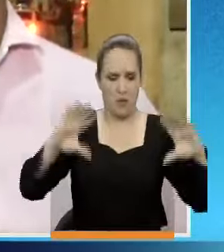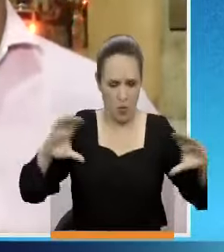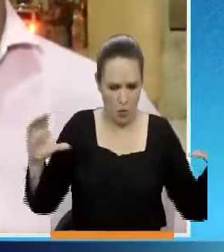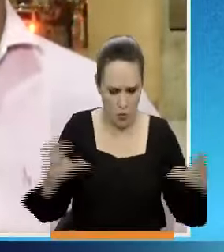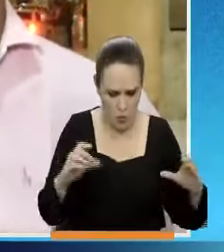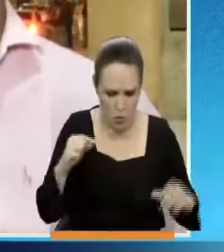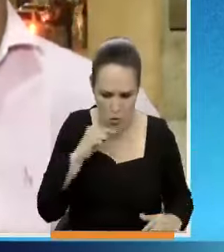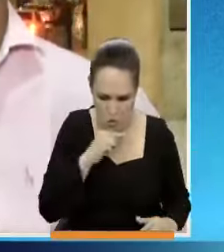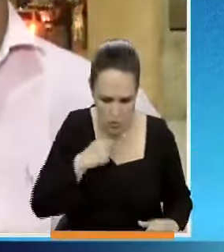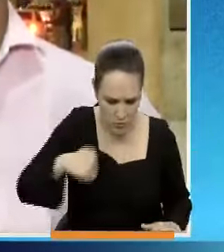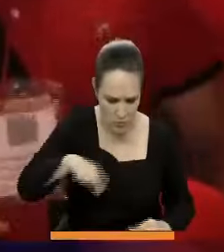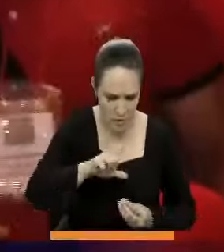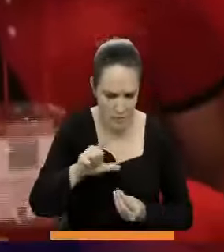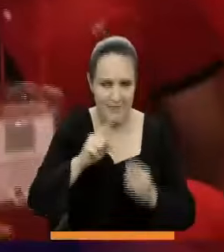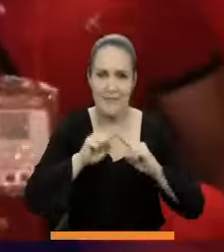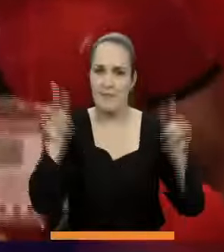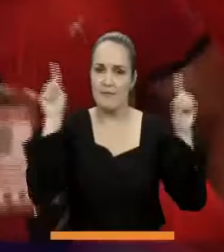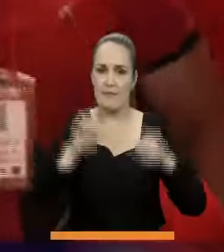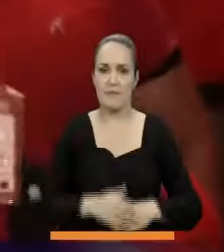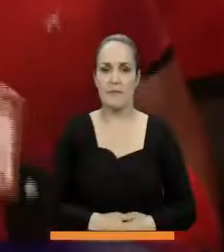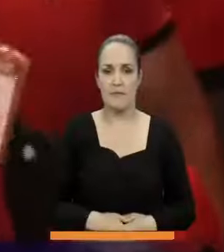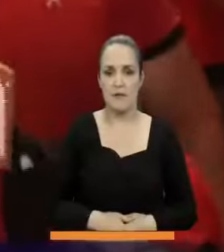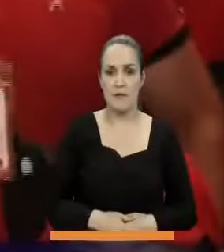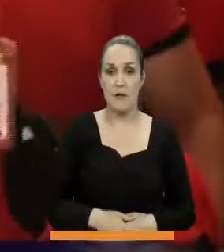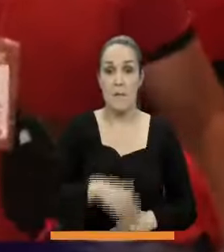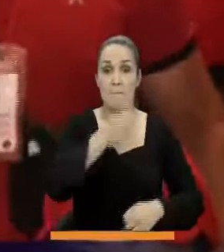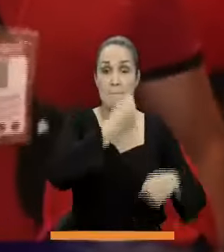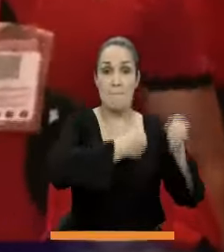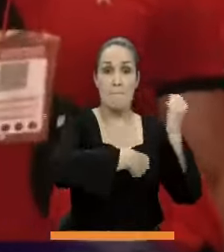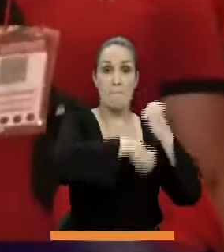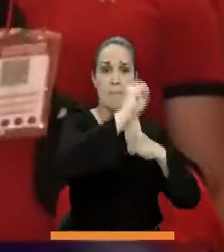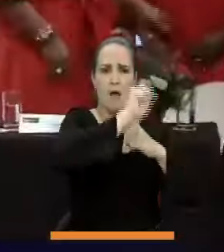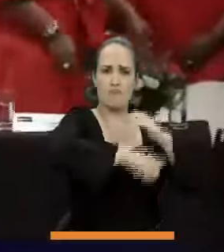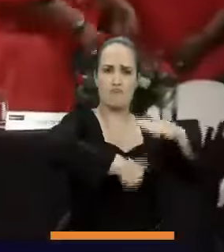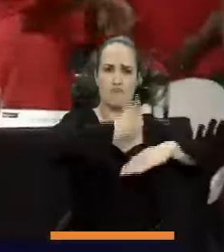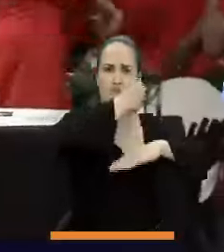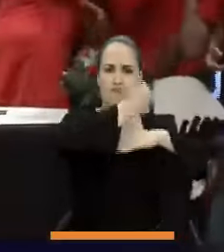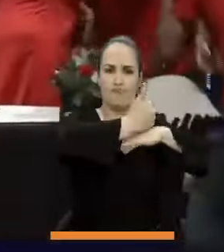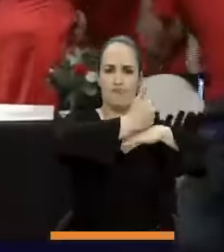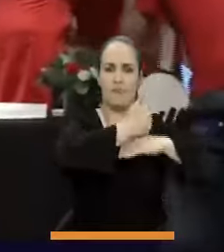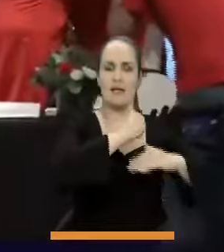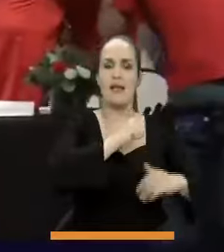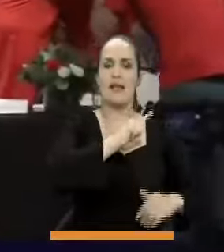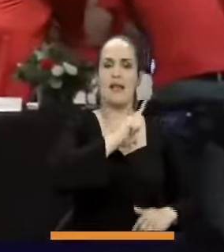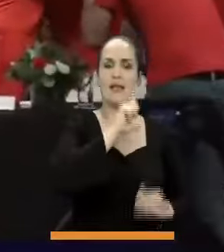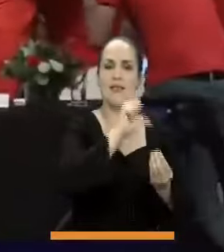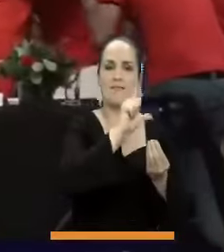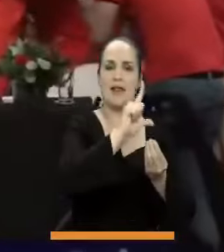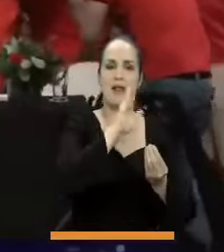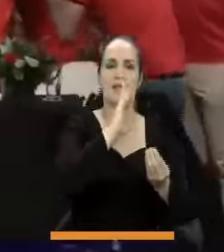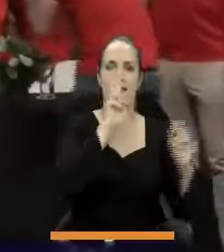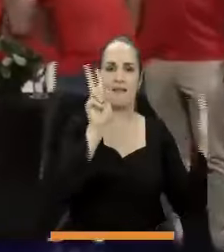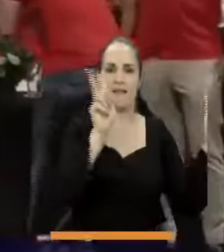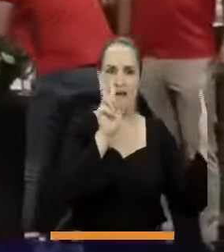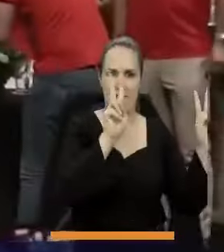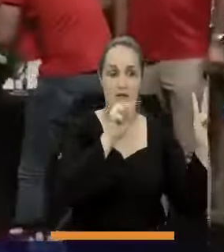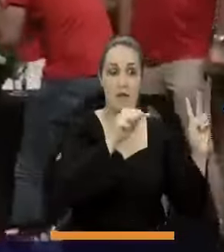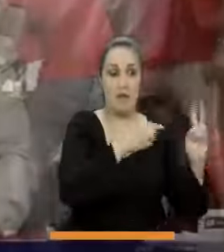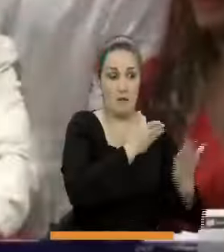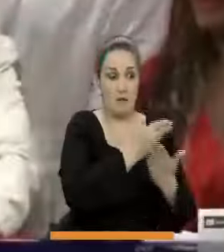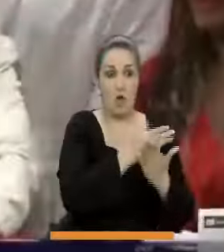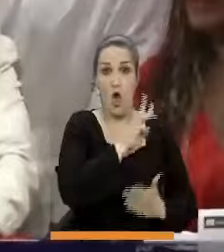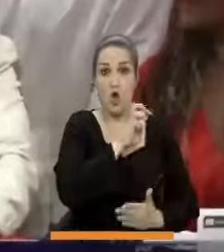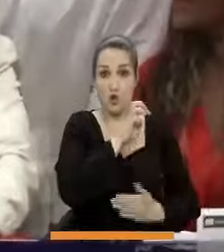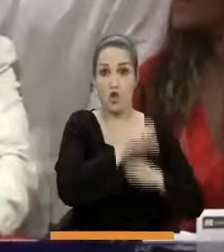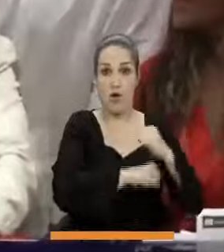roja. Tras su reelección en la dirección del Partido Liberal, que garantizará la continuidad a los 8 años que ya completa en el cargo,